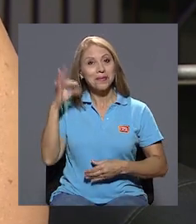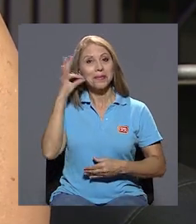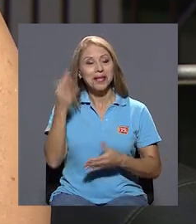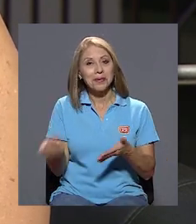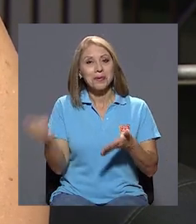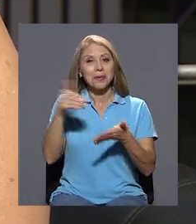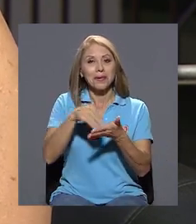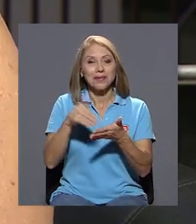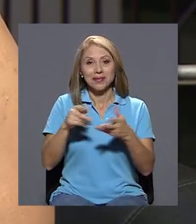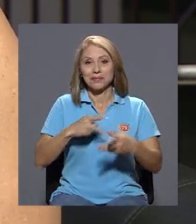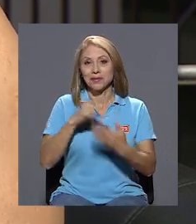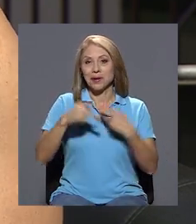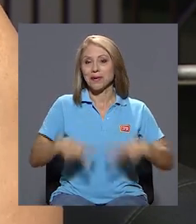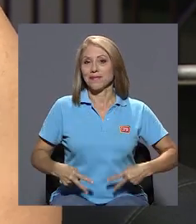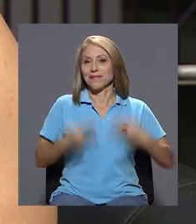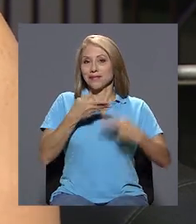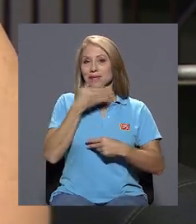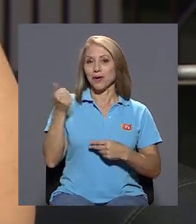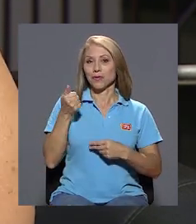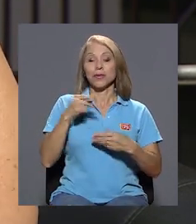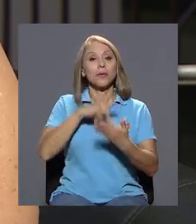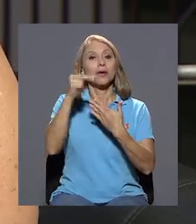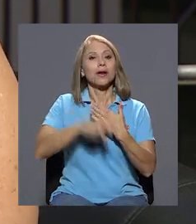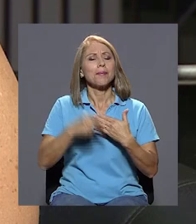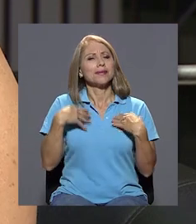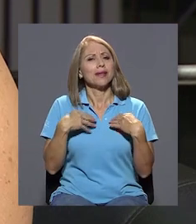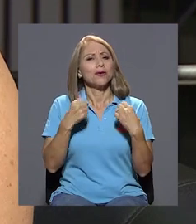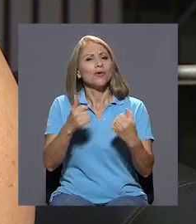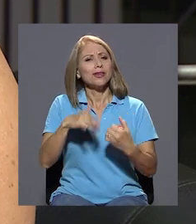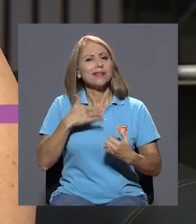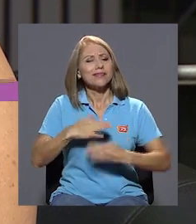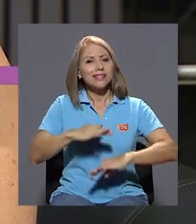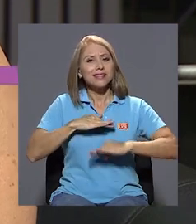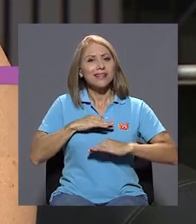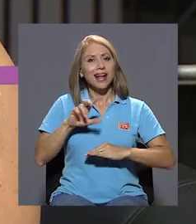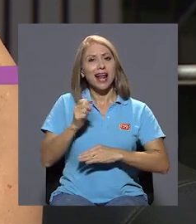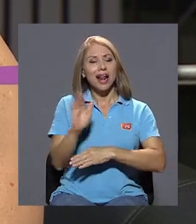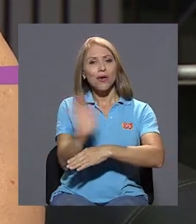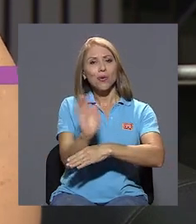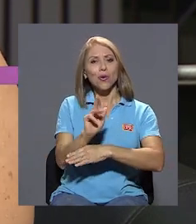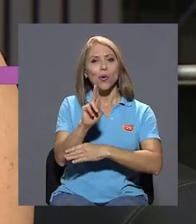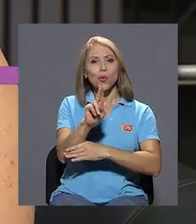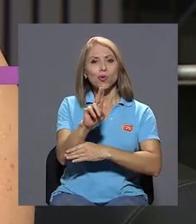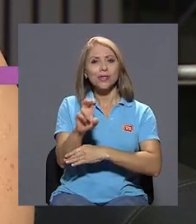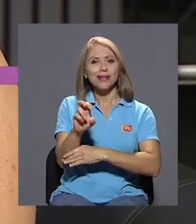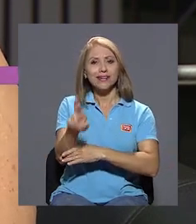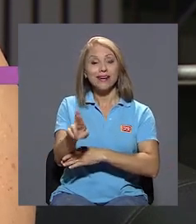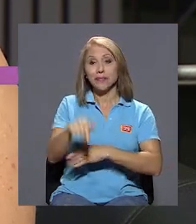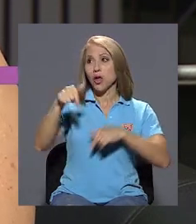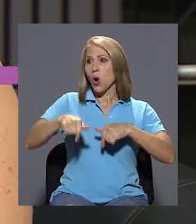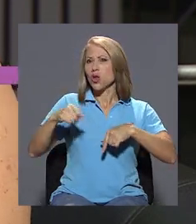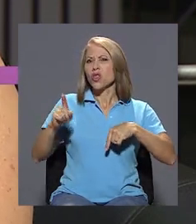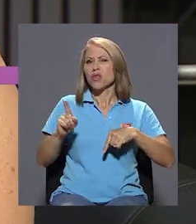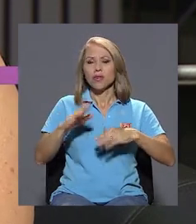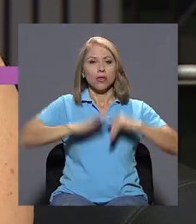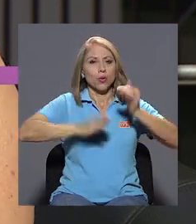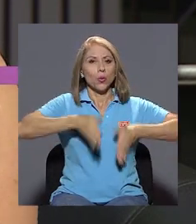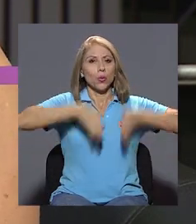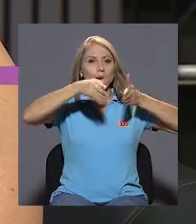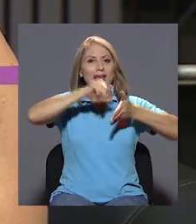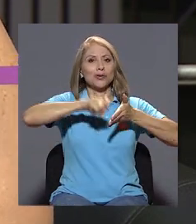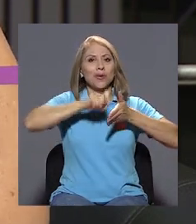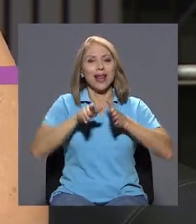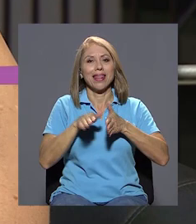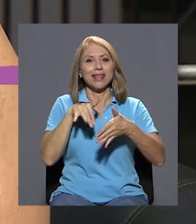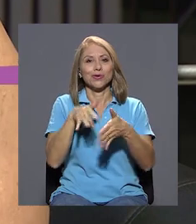una vez más a Vivir Mejor, el programa de salud y bienestar de Canal de la Universidad de Costa Rica. Hoy nos encontramos en las afueras de la Escuela de Estudios Generales,